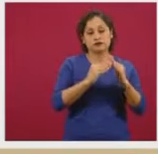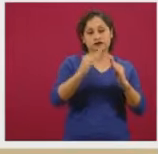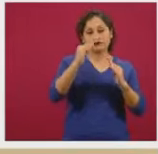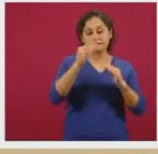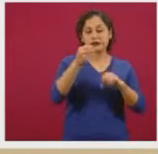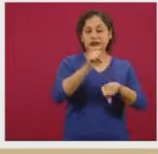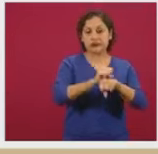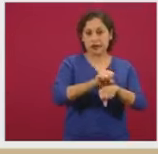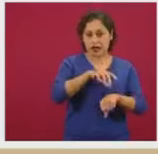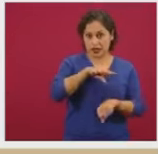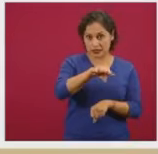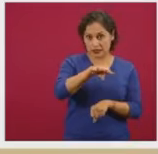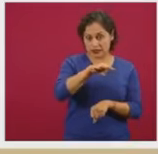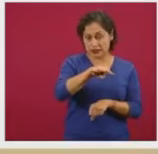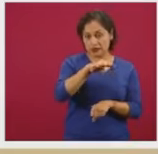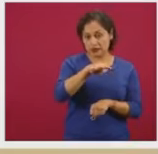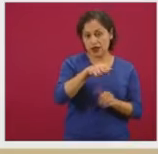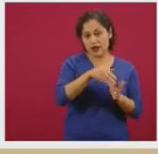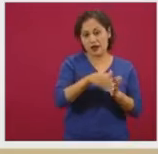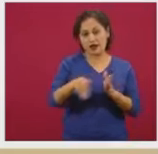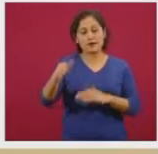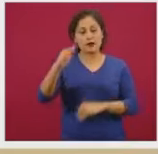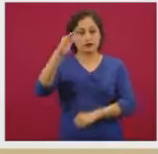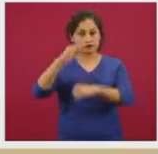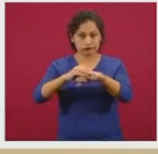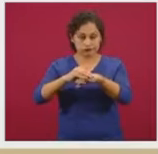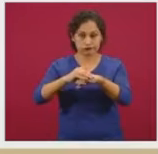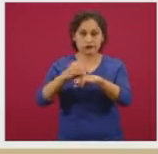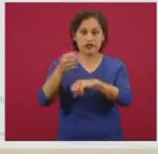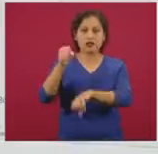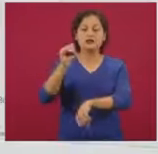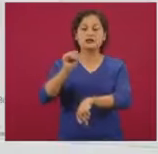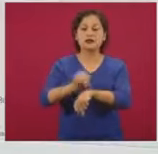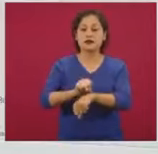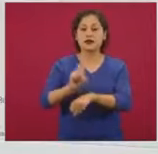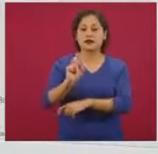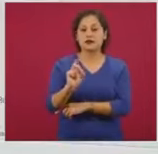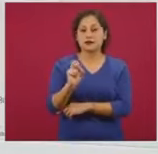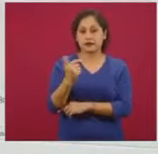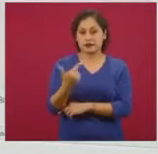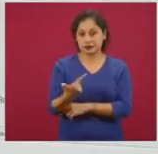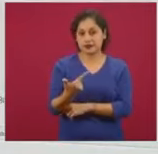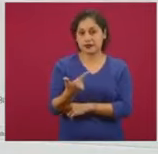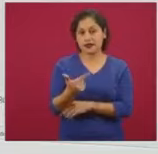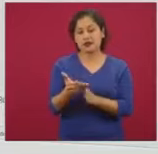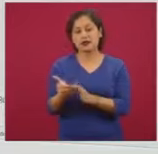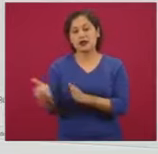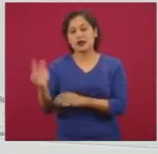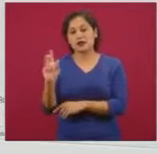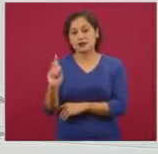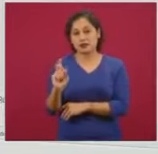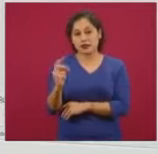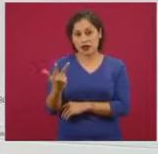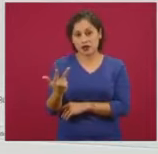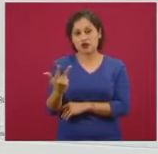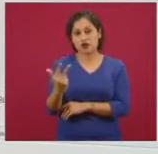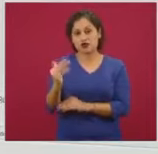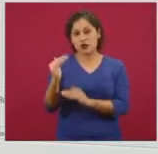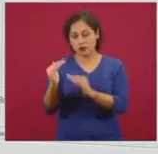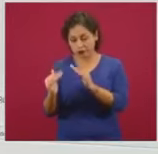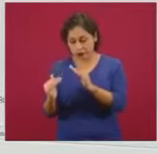más lenta que en otras entidades, llegando a su punto máximo prácticamente en la 37, en la 38 bajó, subió un poco en la